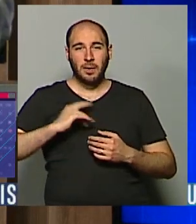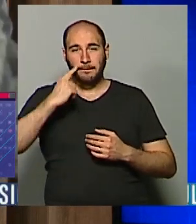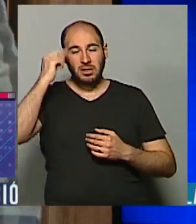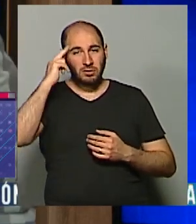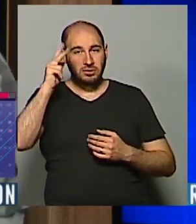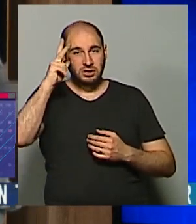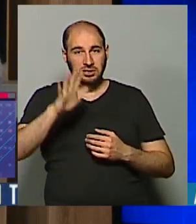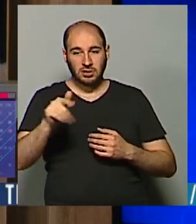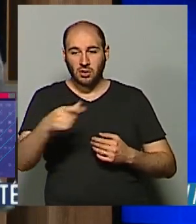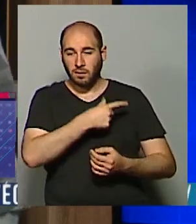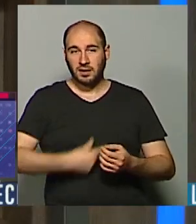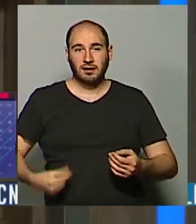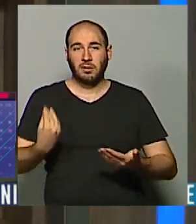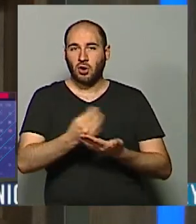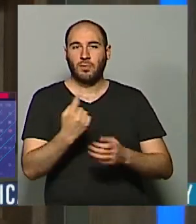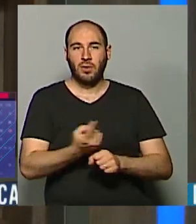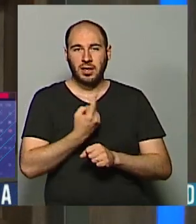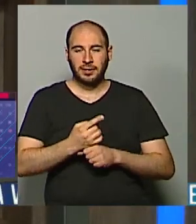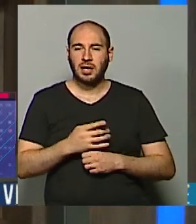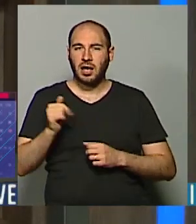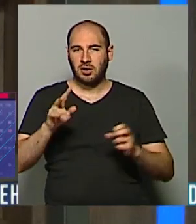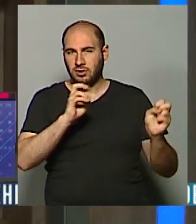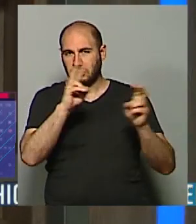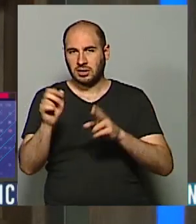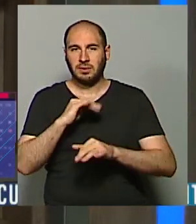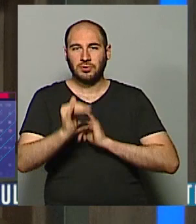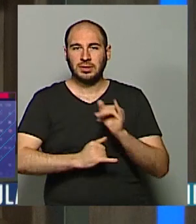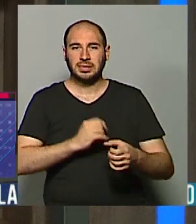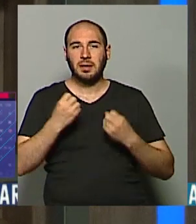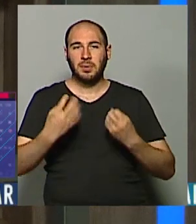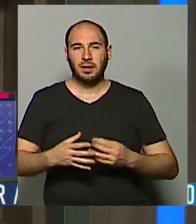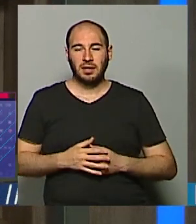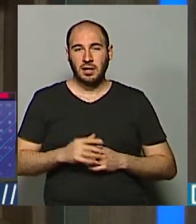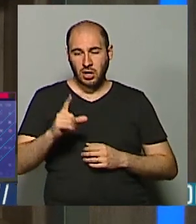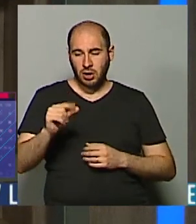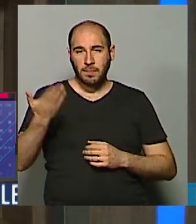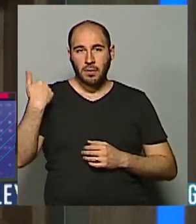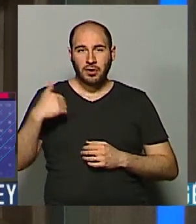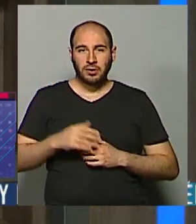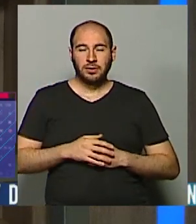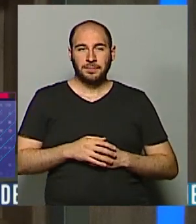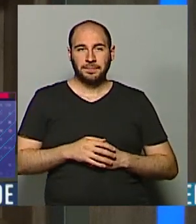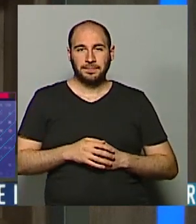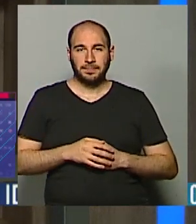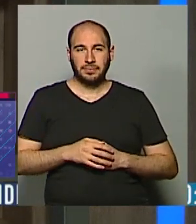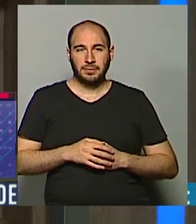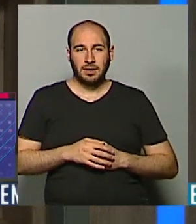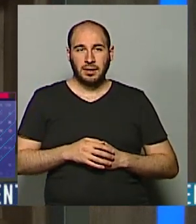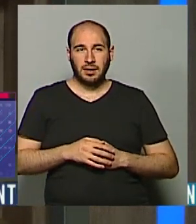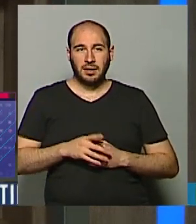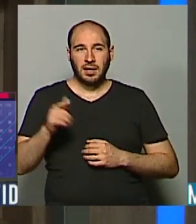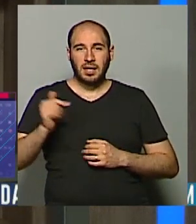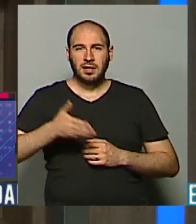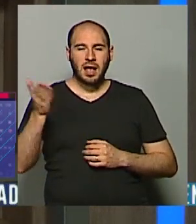85 que no es gobierno. Muy bien, y ahora te cambio de tema, Santiago, porque también en las últimas horas salió que, bueno, condenaron